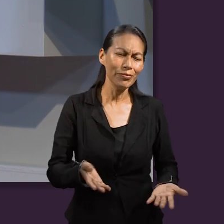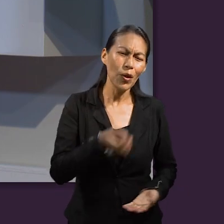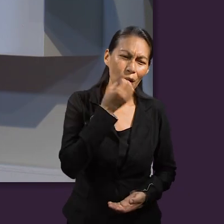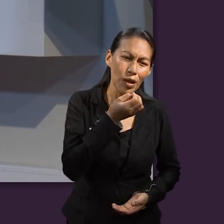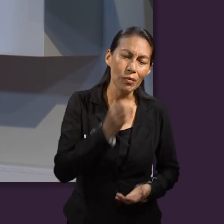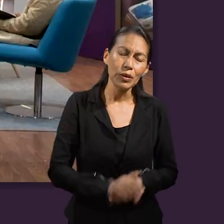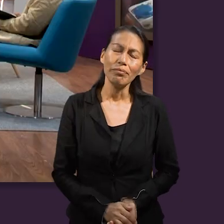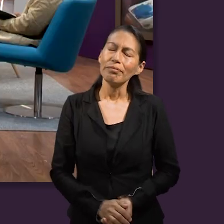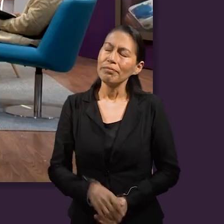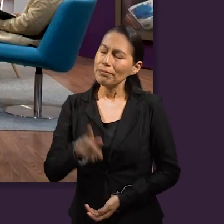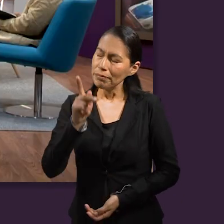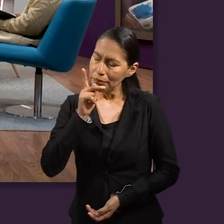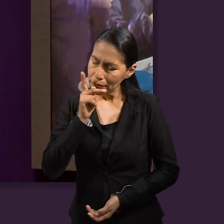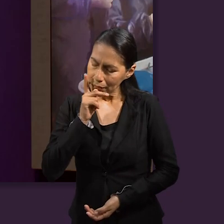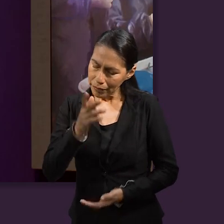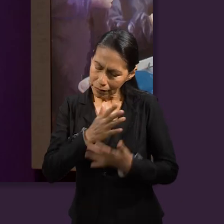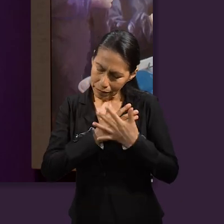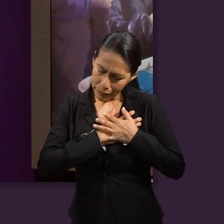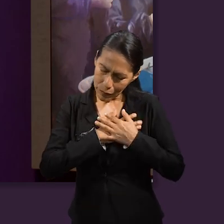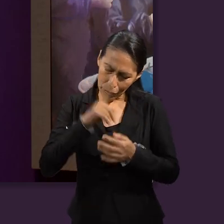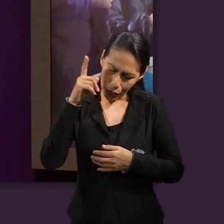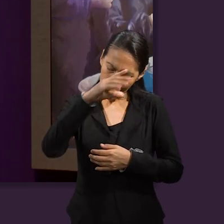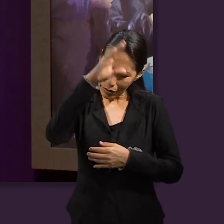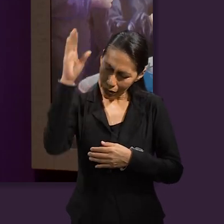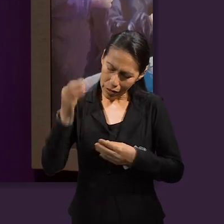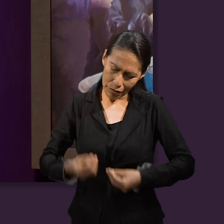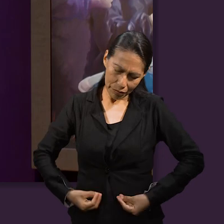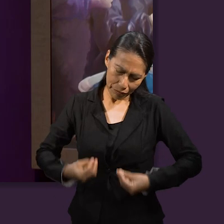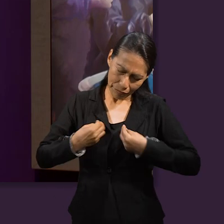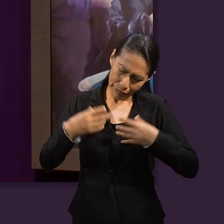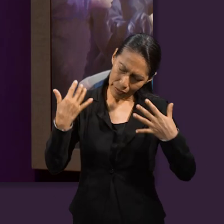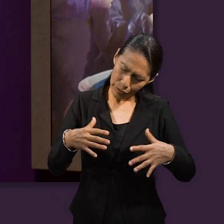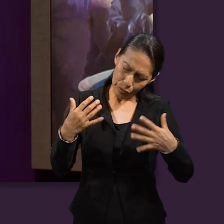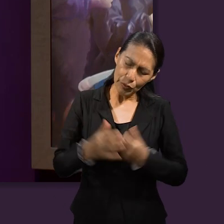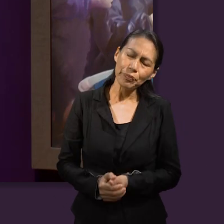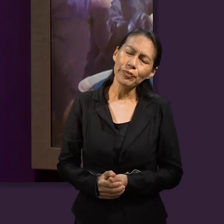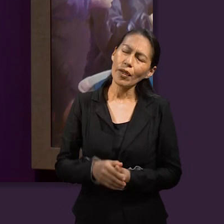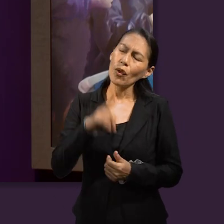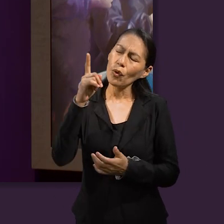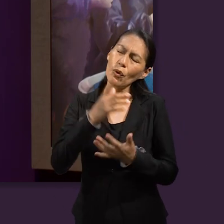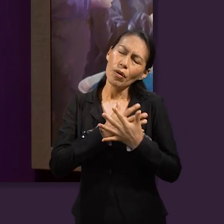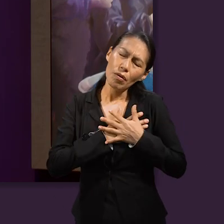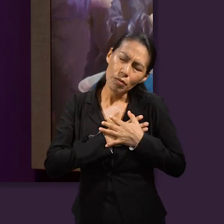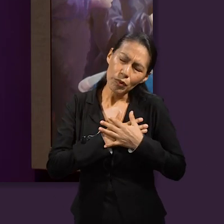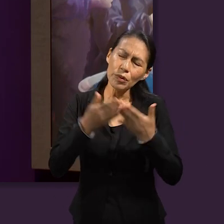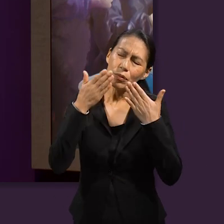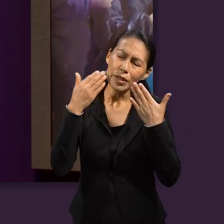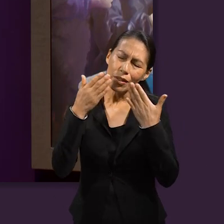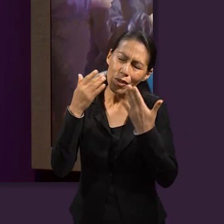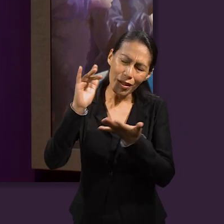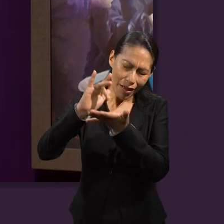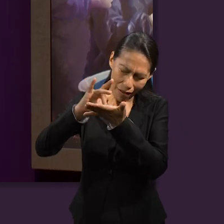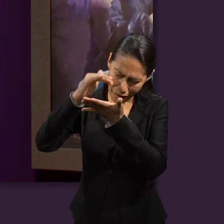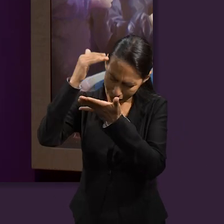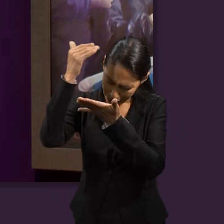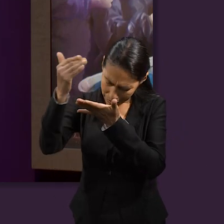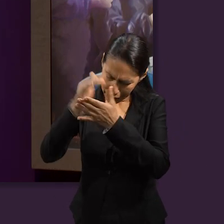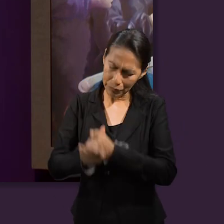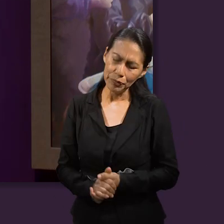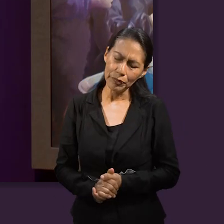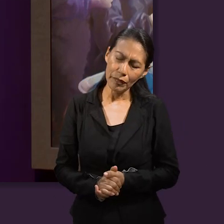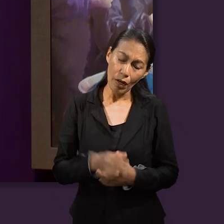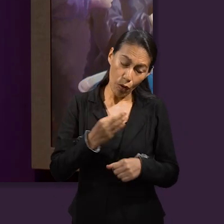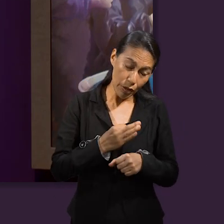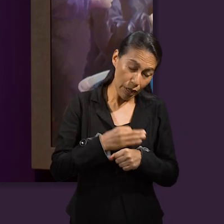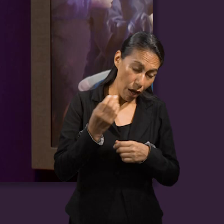ponemos amante padre que mora en las alturas de los cielos señor muchas gracias te damos por tu amor y por tu misericordia